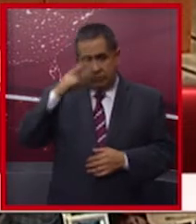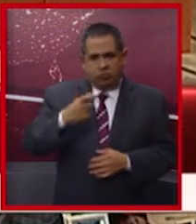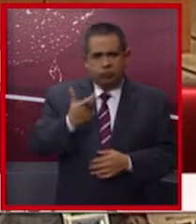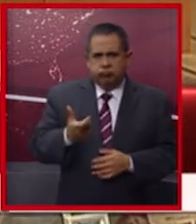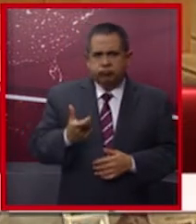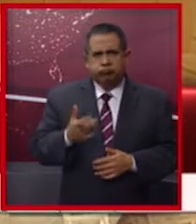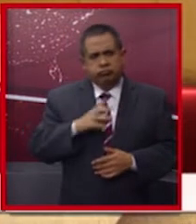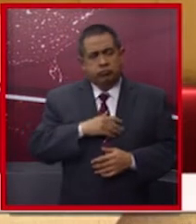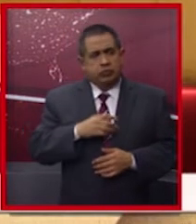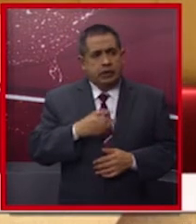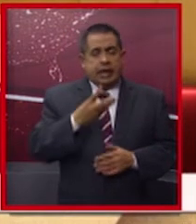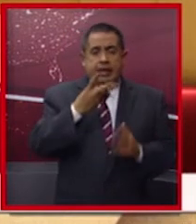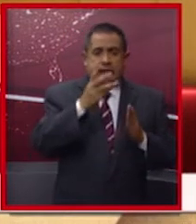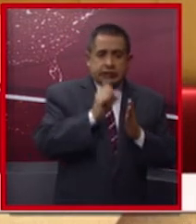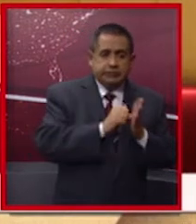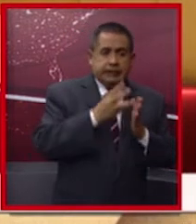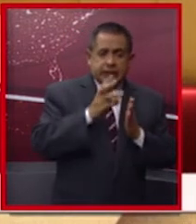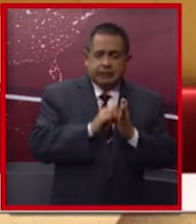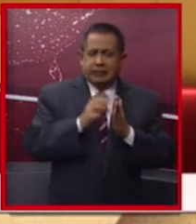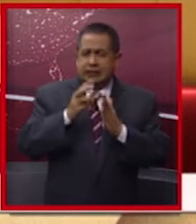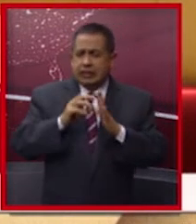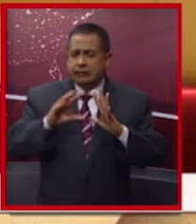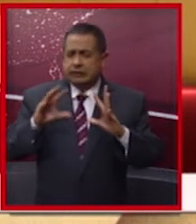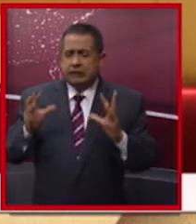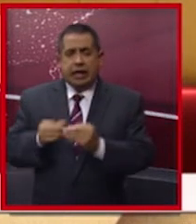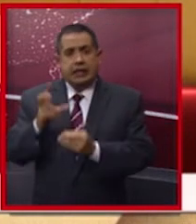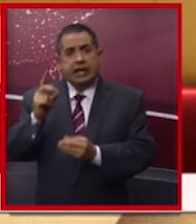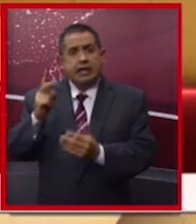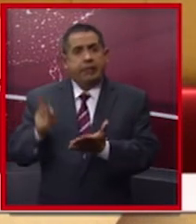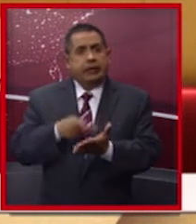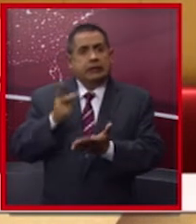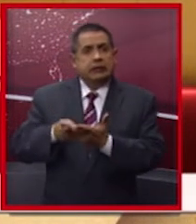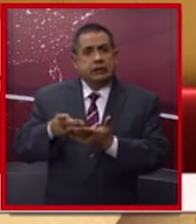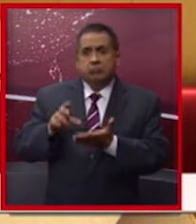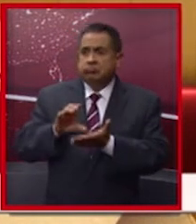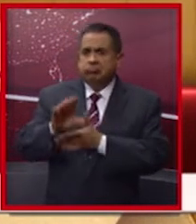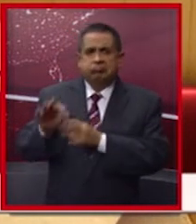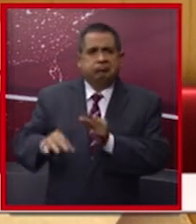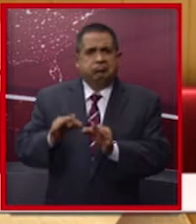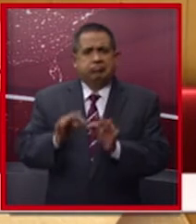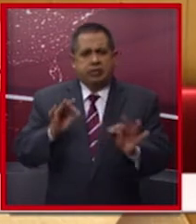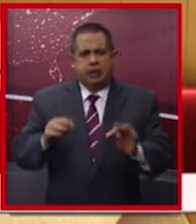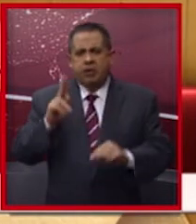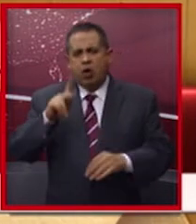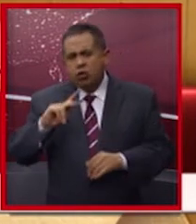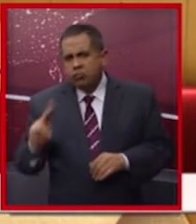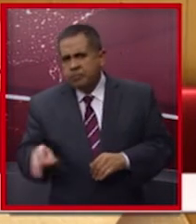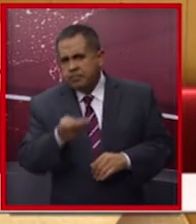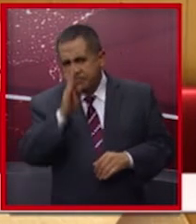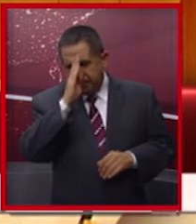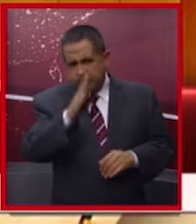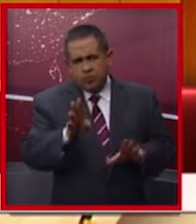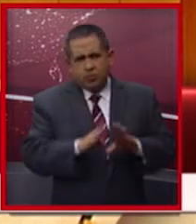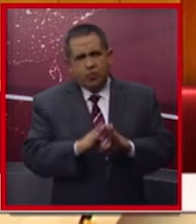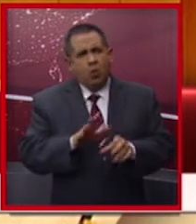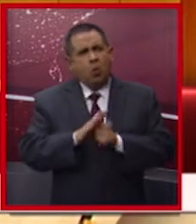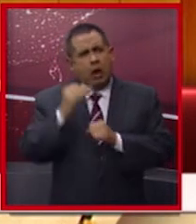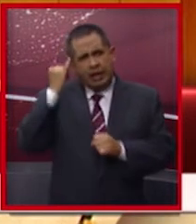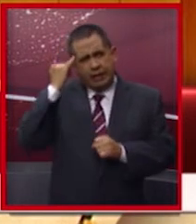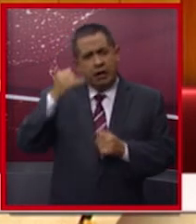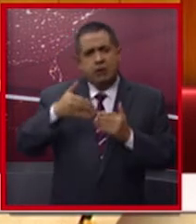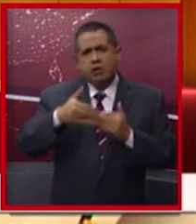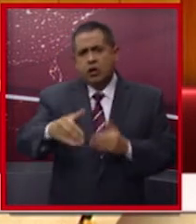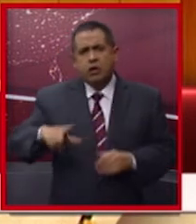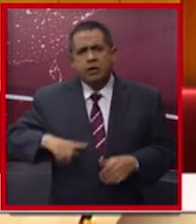30 trimestres consecutivos de crecimiento económico. Sin embargo, cuestionó al secretario de Hacienda sobre las estrategias que plantea el gobierno